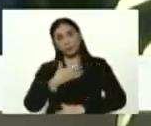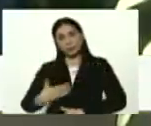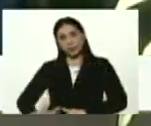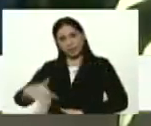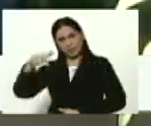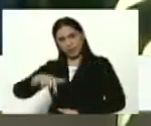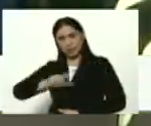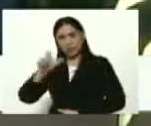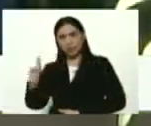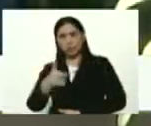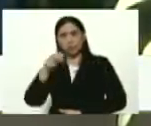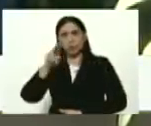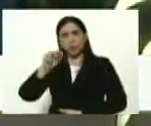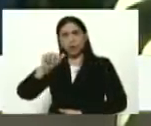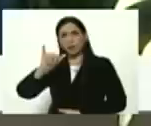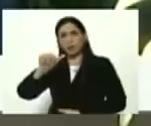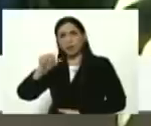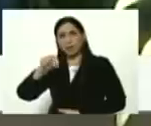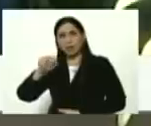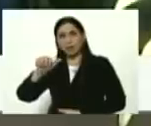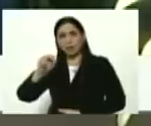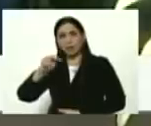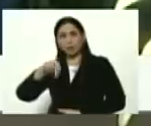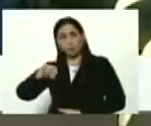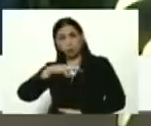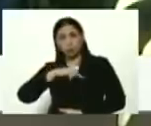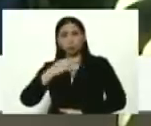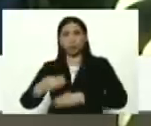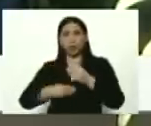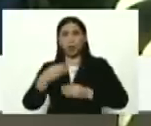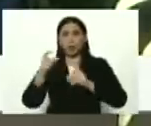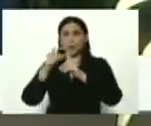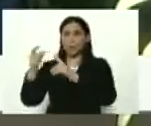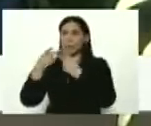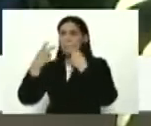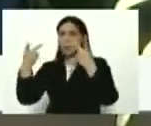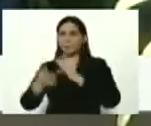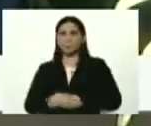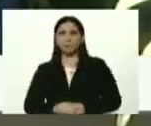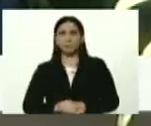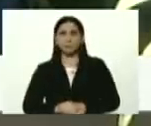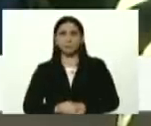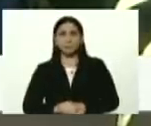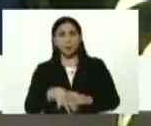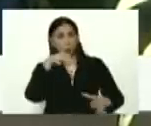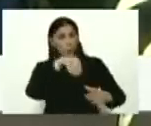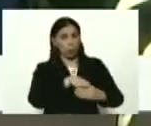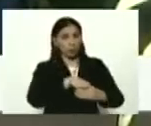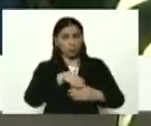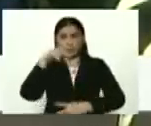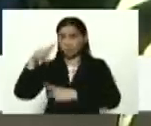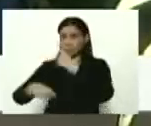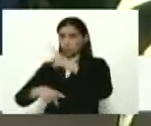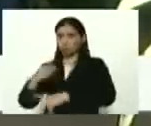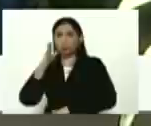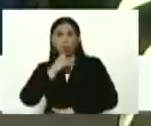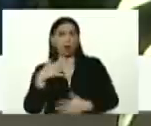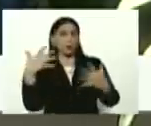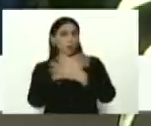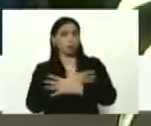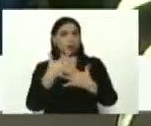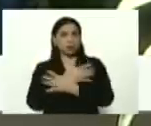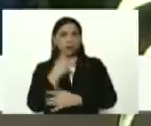desde Guayana, donde hemos hecho nuestra la consigna de que entre cuarentena y producción no